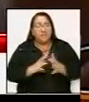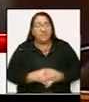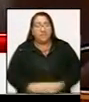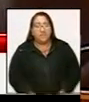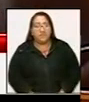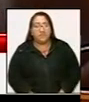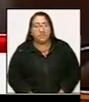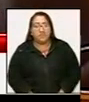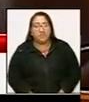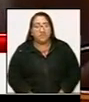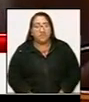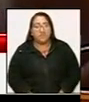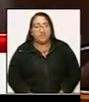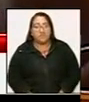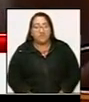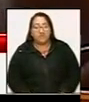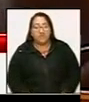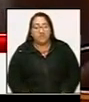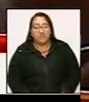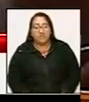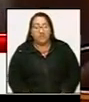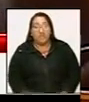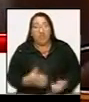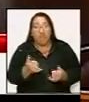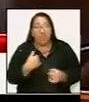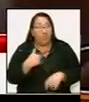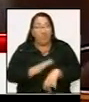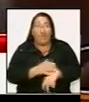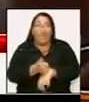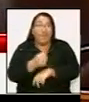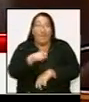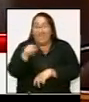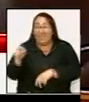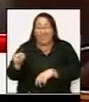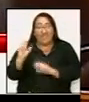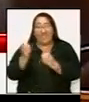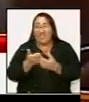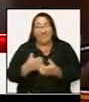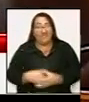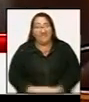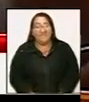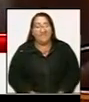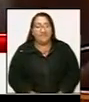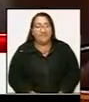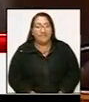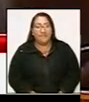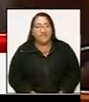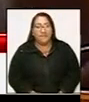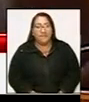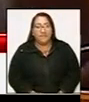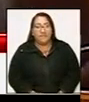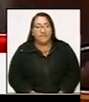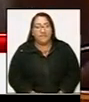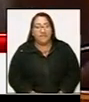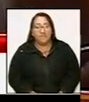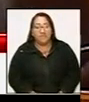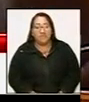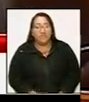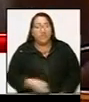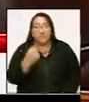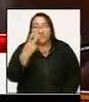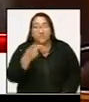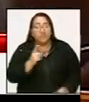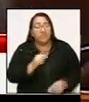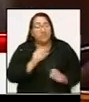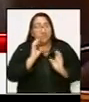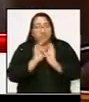comunicación. Y ahora no le pueden culpar de eso al Congreso. No vemos, presidente, además que,